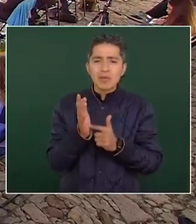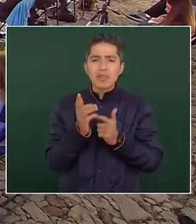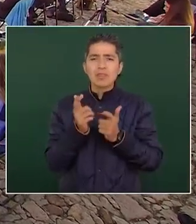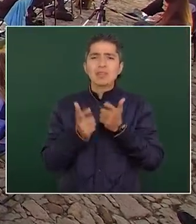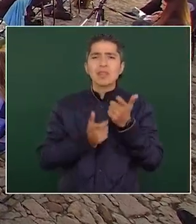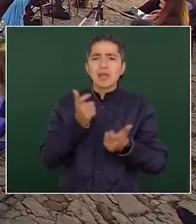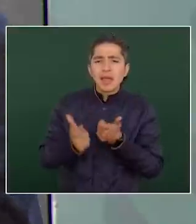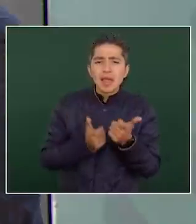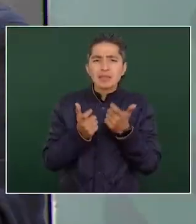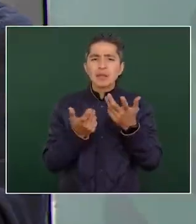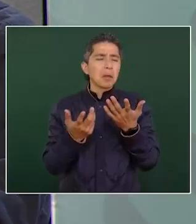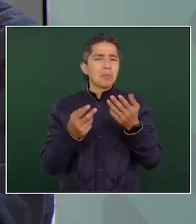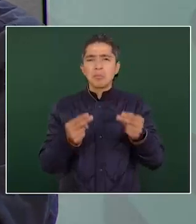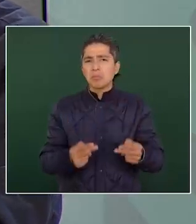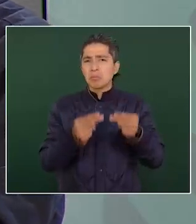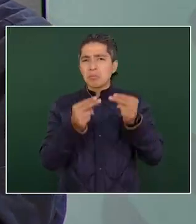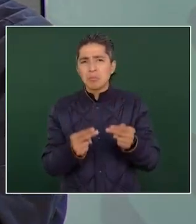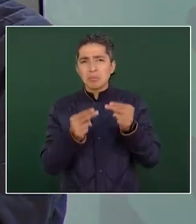tiendas, comercios,